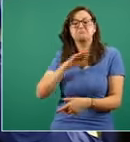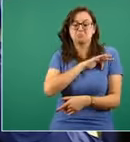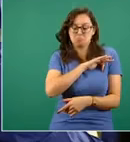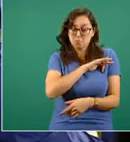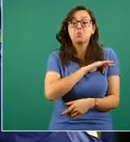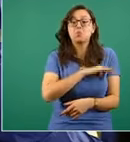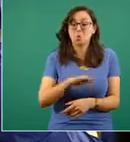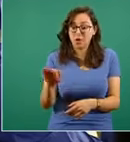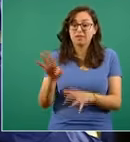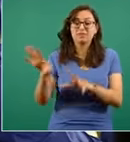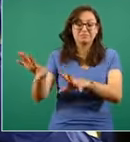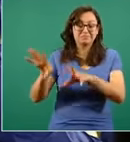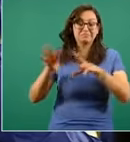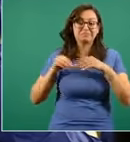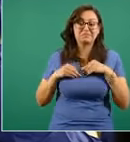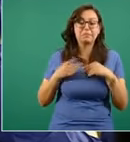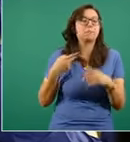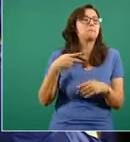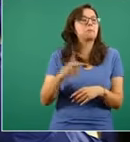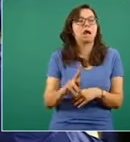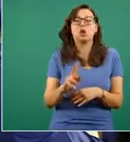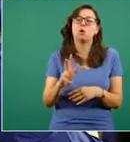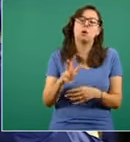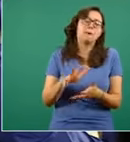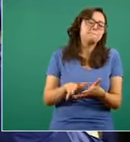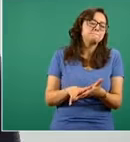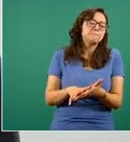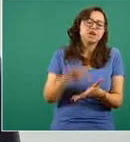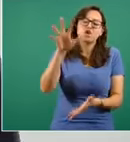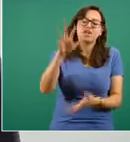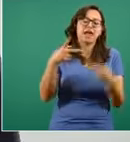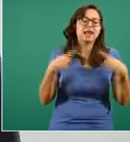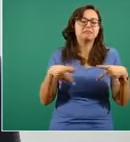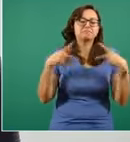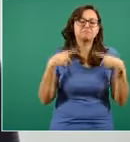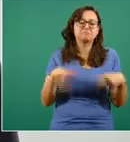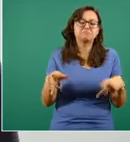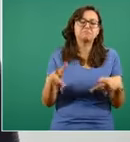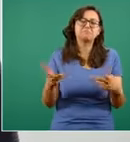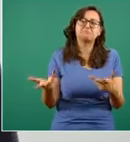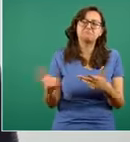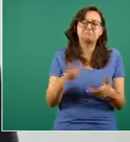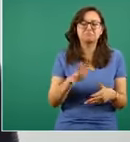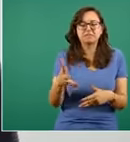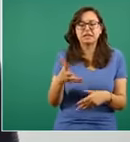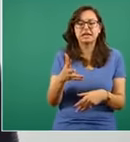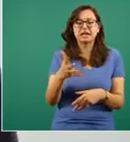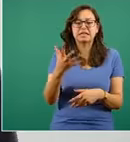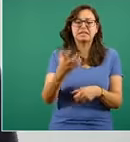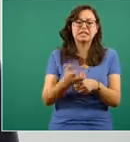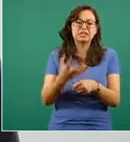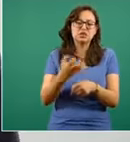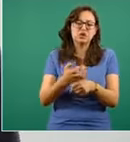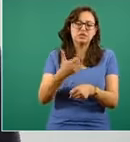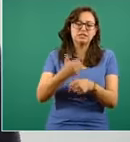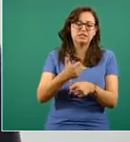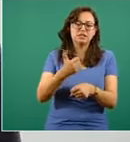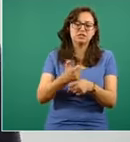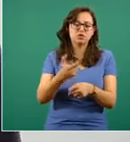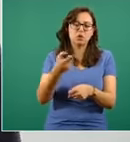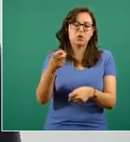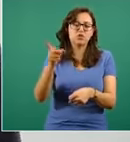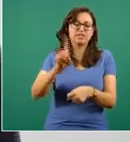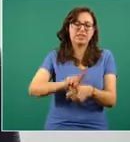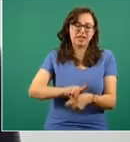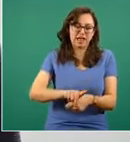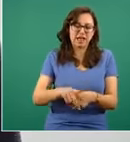de la gran mayoría de personas que enferman, lo hacen entre el 5º y el 7º día. Se podría decir que el